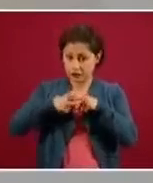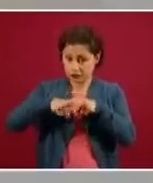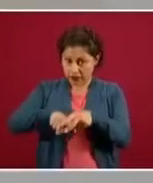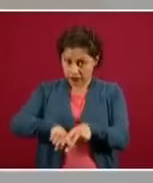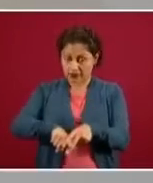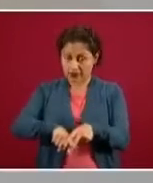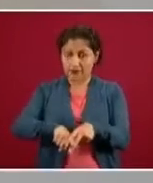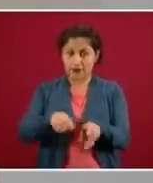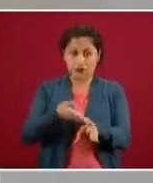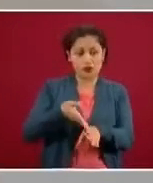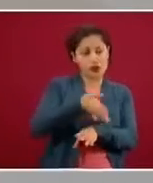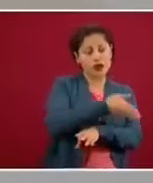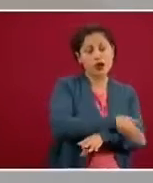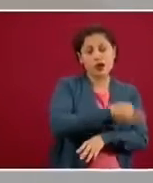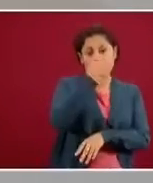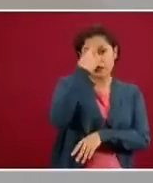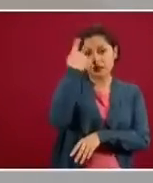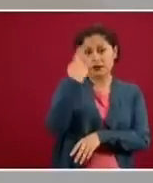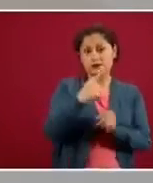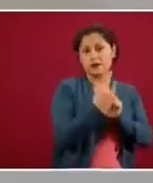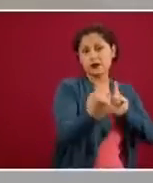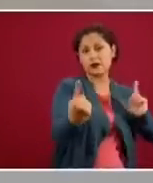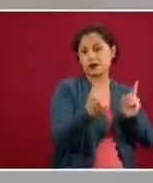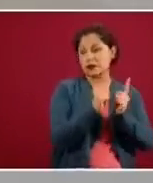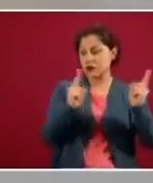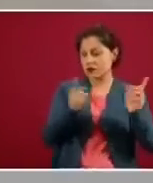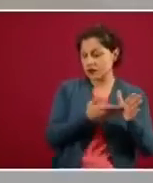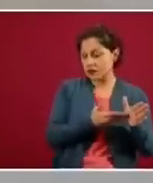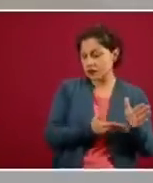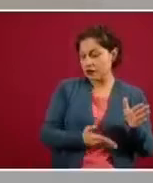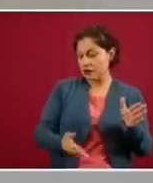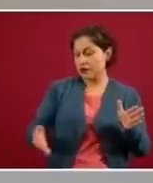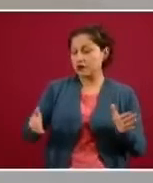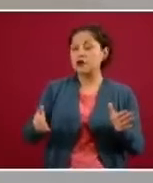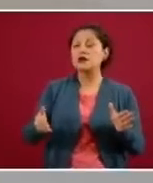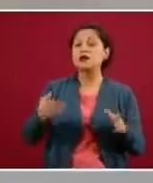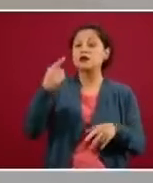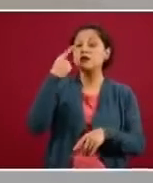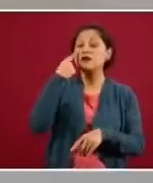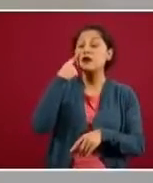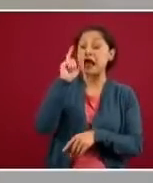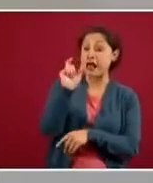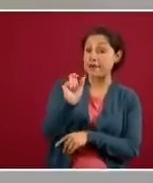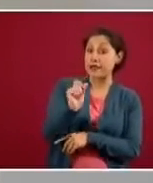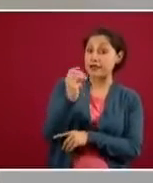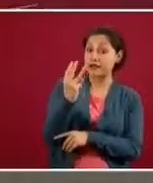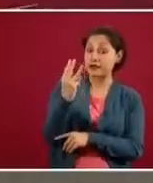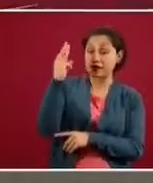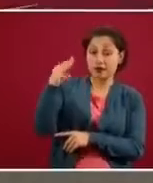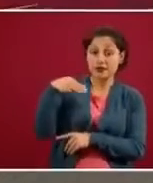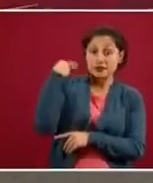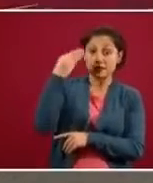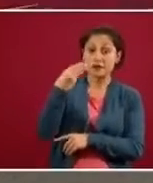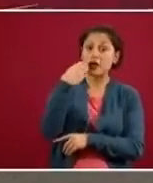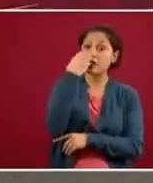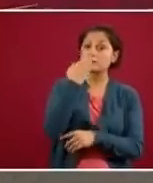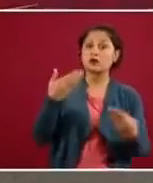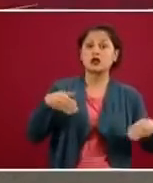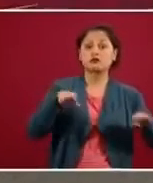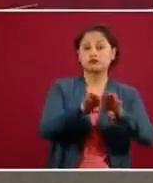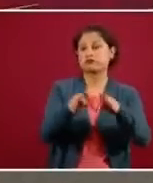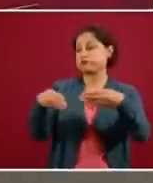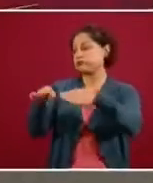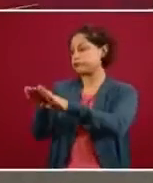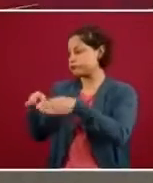sana distancia. El 23 de marzo se cerraron las escuelas. Y esta fue la contribución hasta